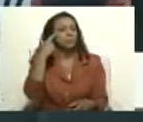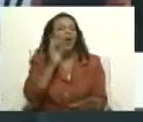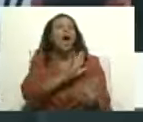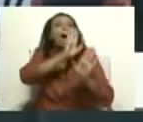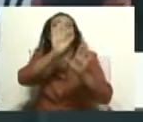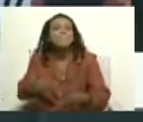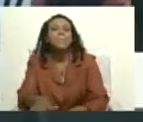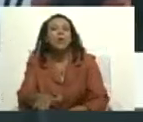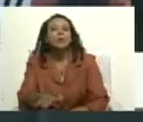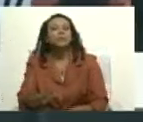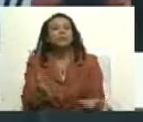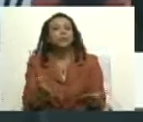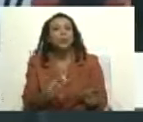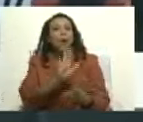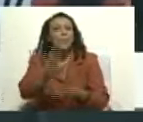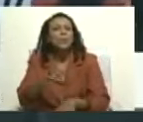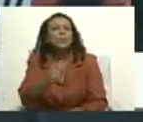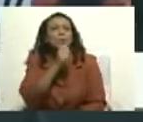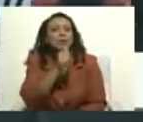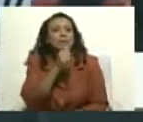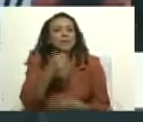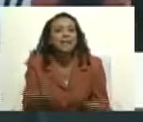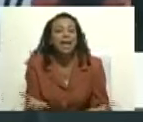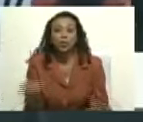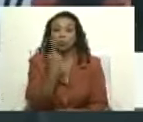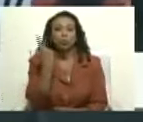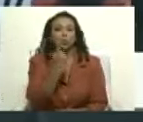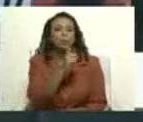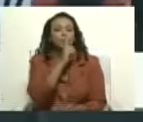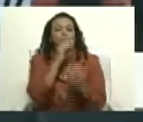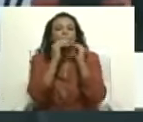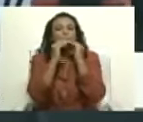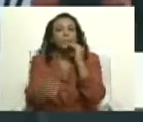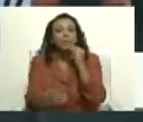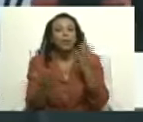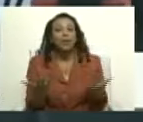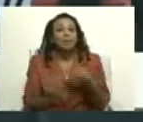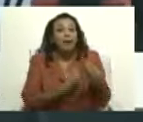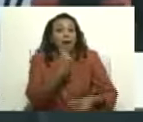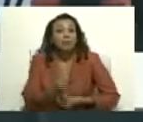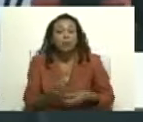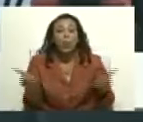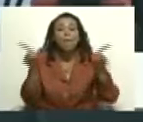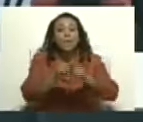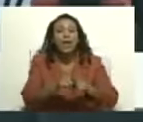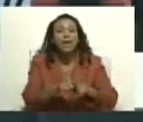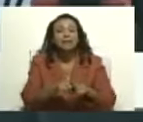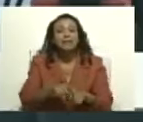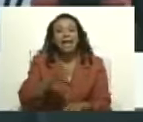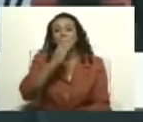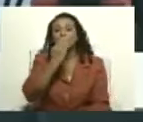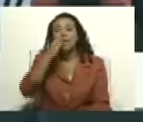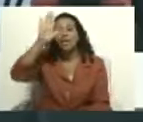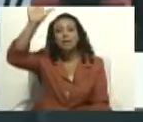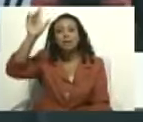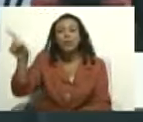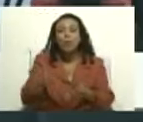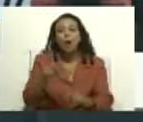la inversa, tratando de que no se diga que están haciendo lo mismo que Hitler hizo con el pueblo